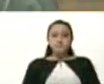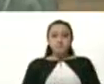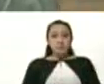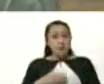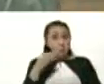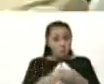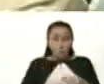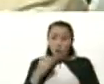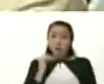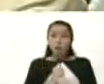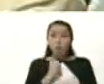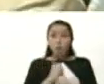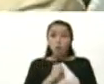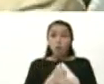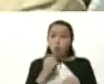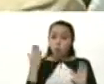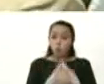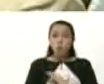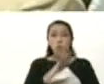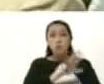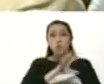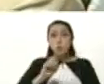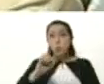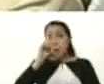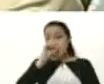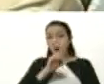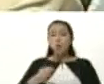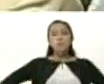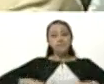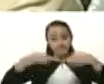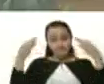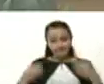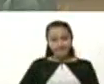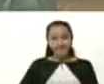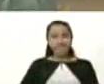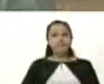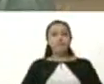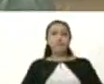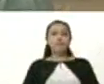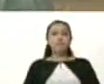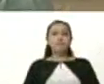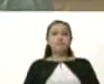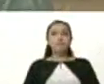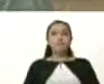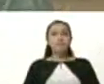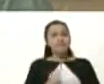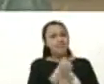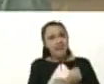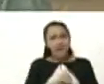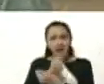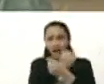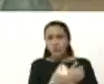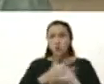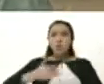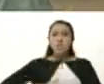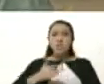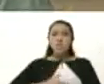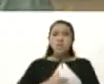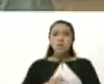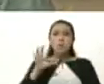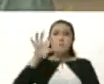este trabajo durante 50 años definitivamente por el amor inmenso que sentimos por el